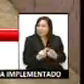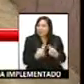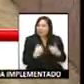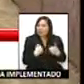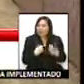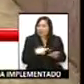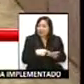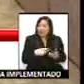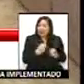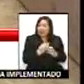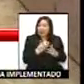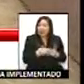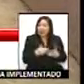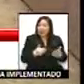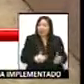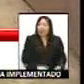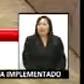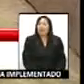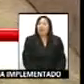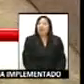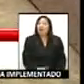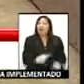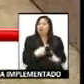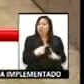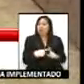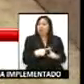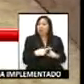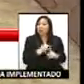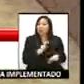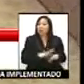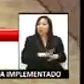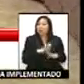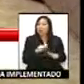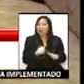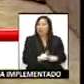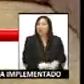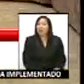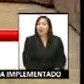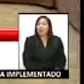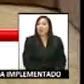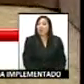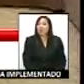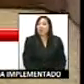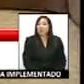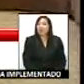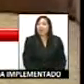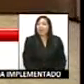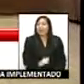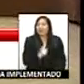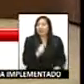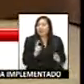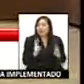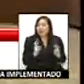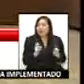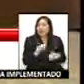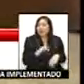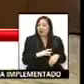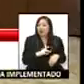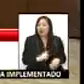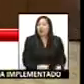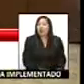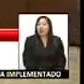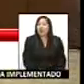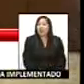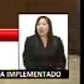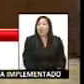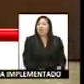el día viernes, que me parece que ha sido muy positiva, sobre todo que son temas los que se han tocado, que